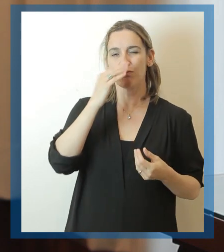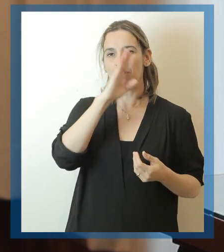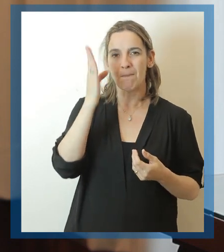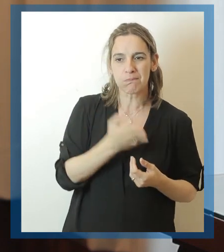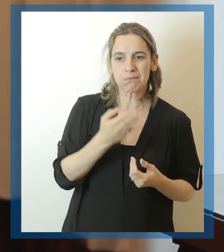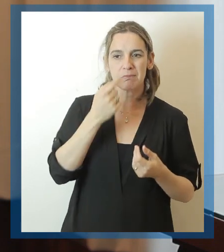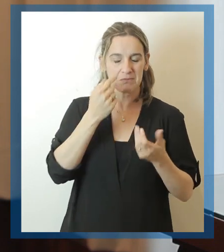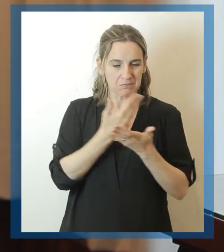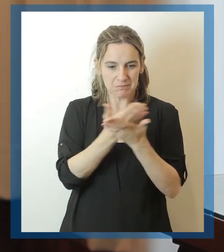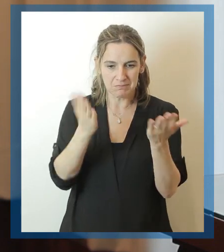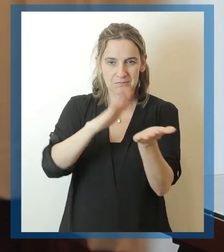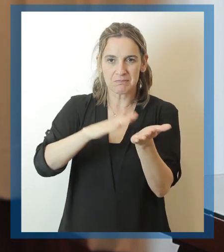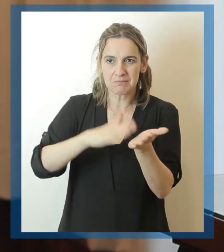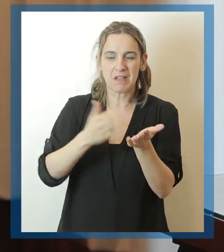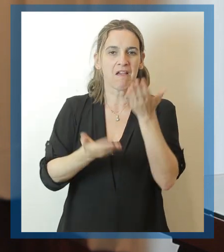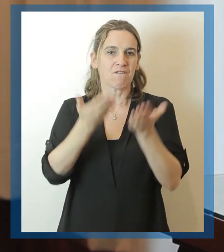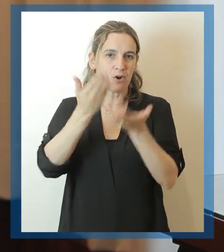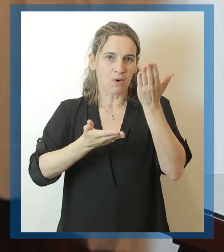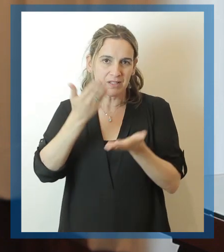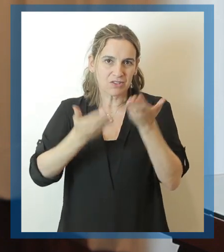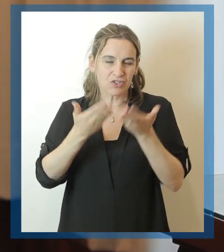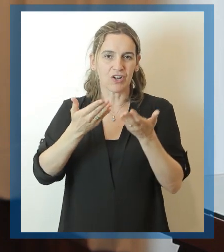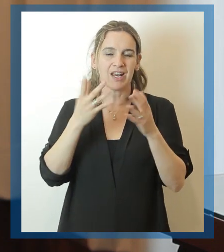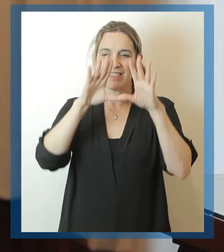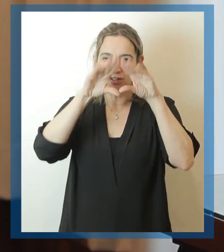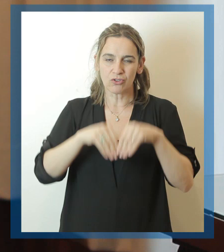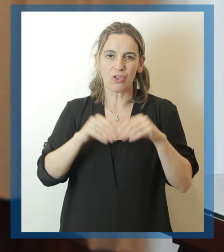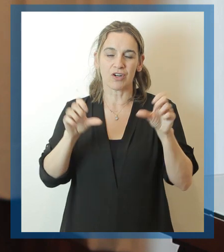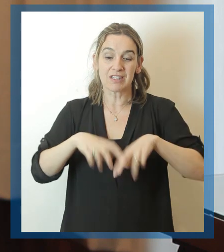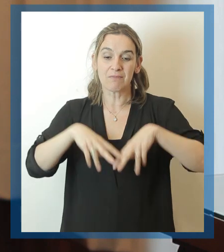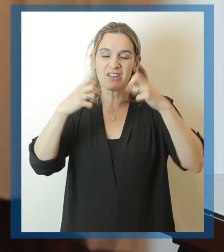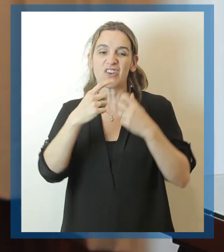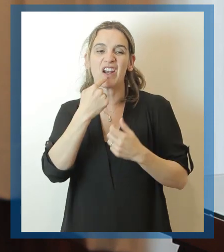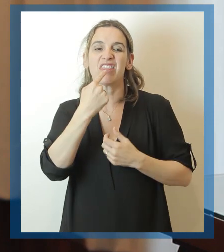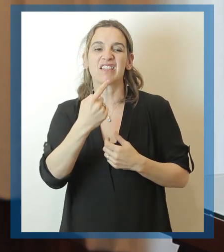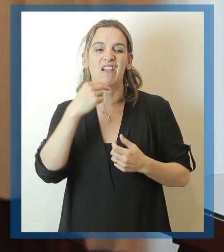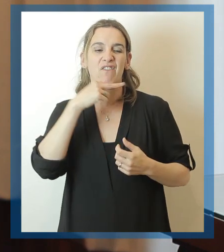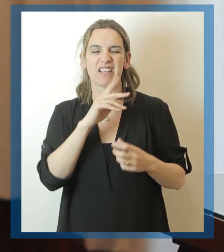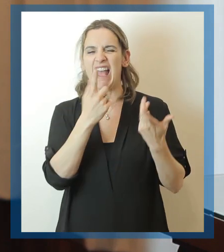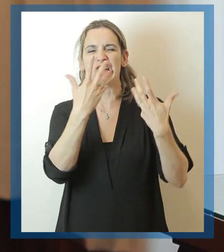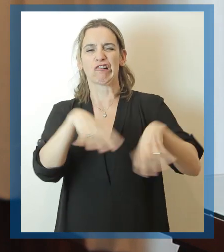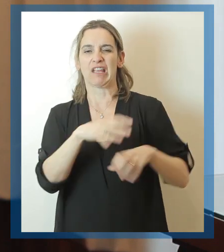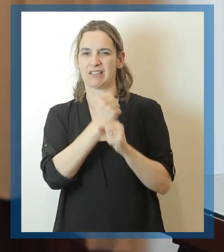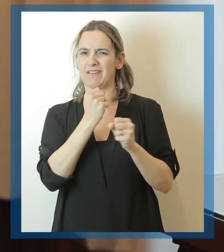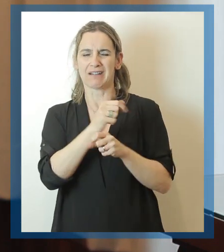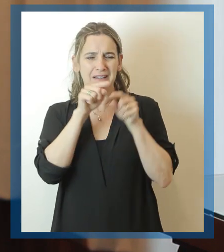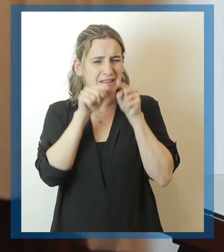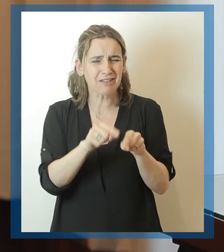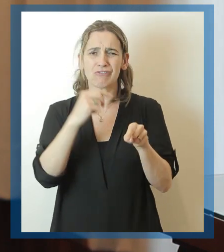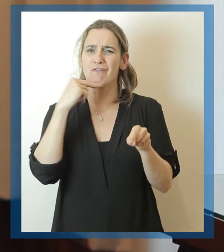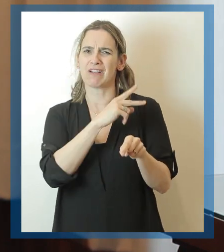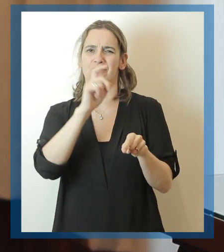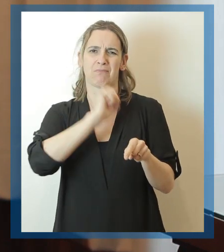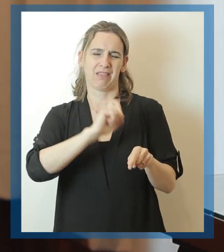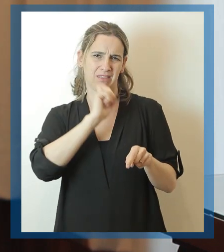de vida, con números duros, con evidencia empírica, con evaluaciones de la academia, cuando dicen